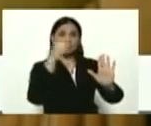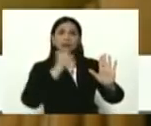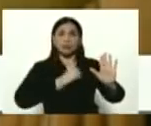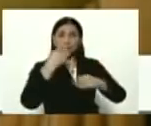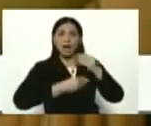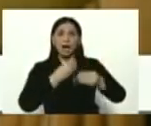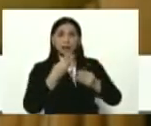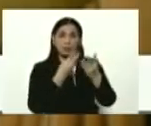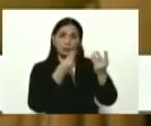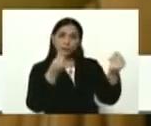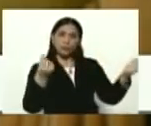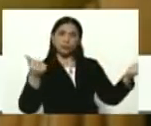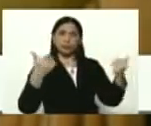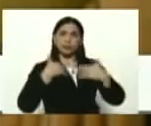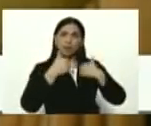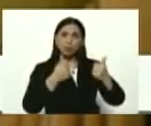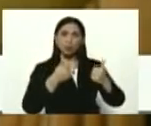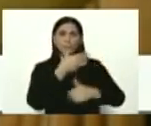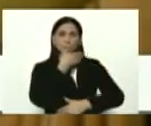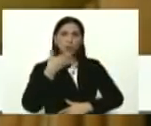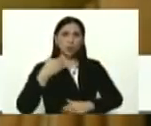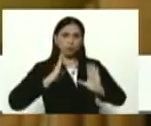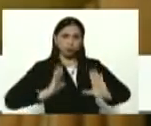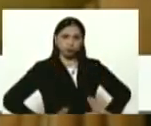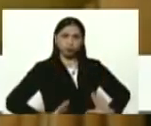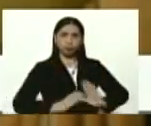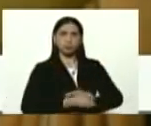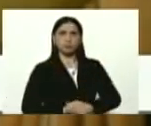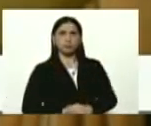genera mejoras